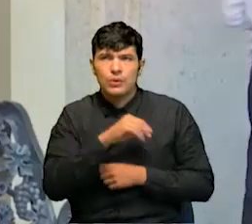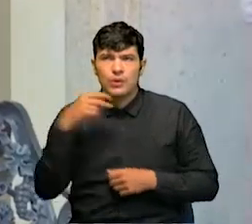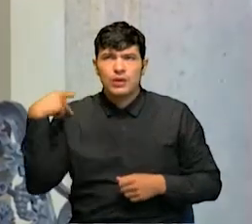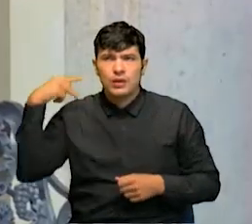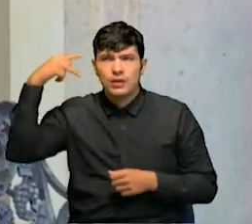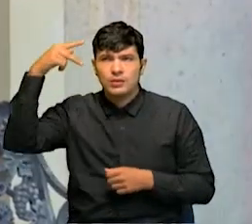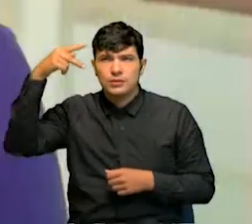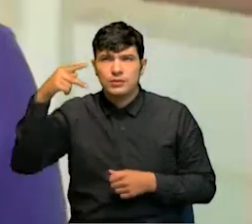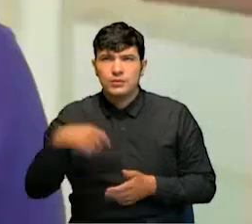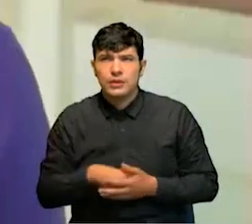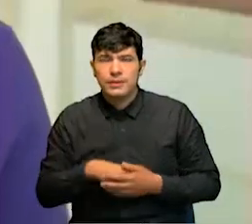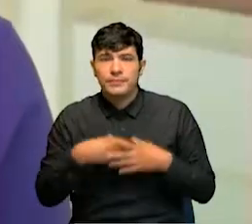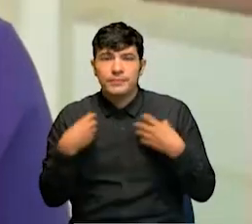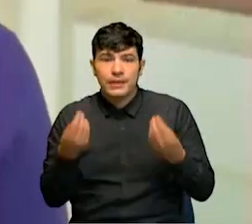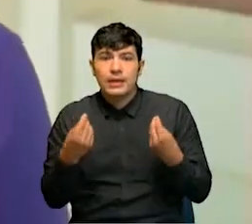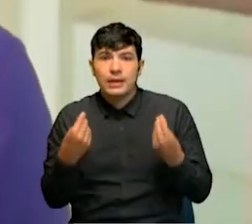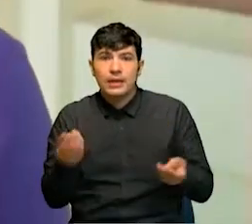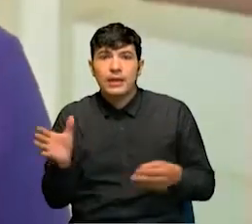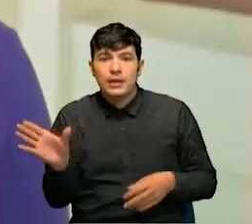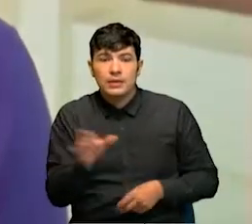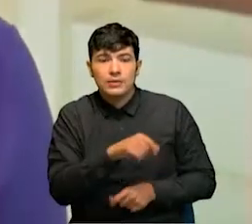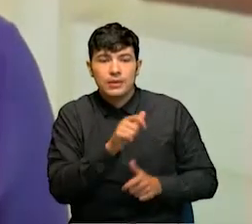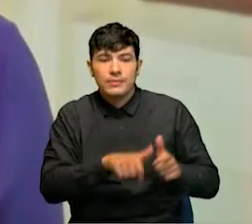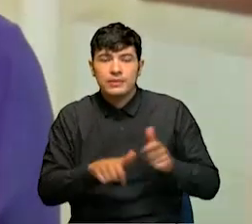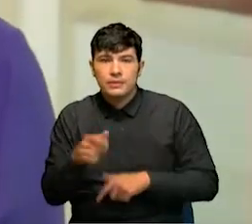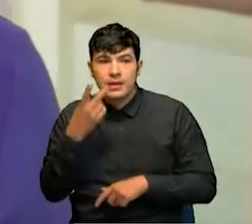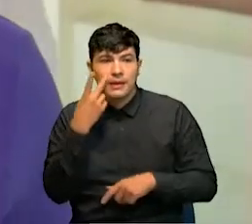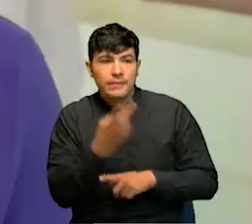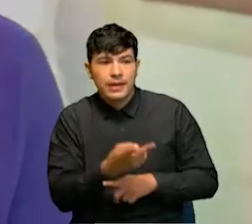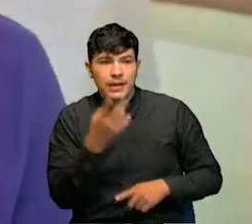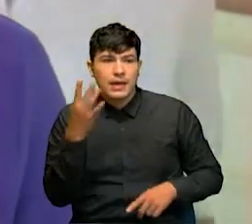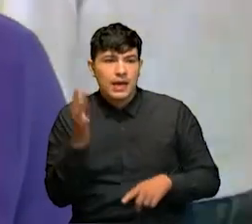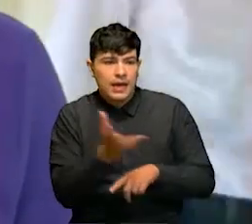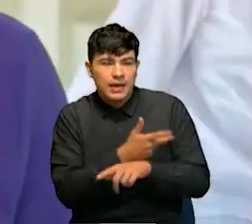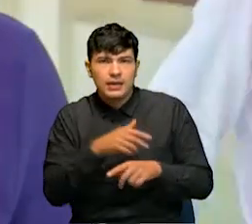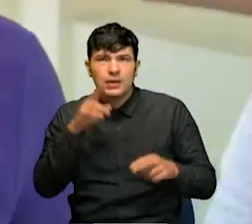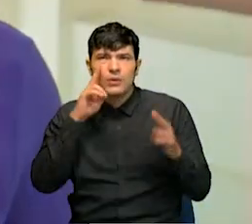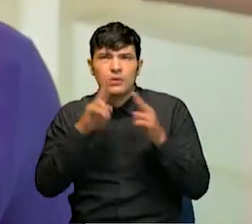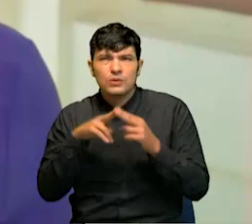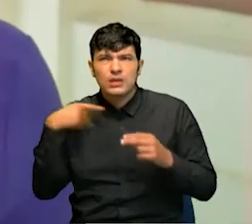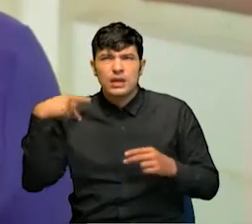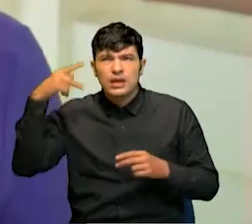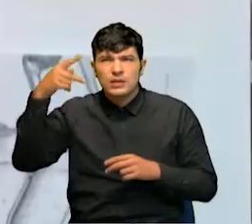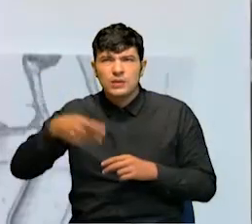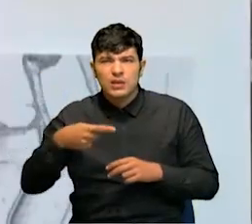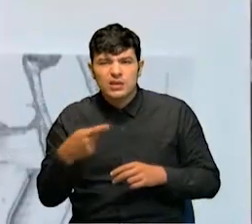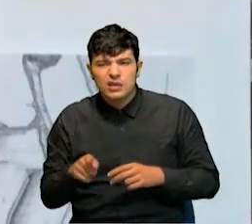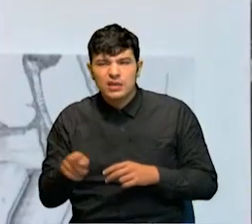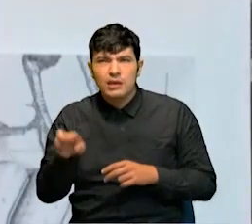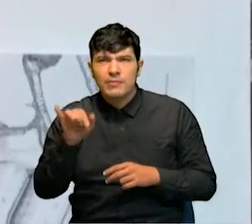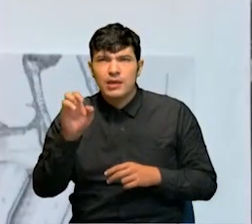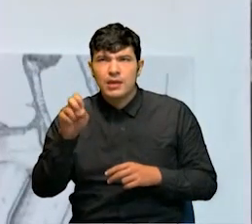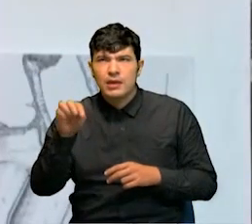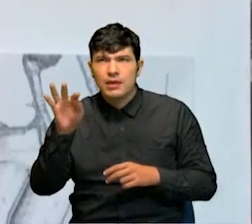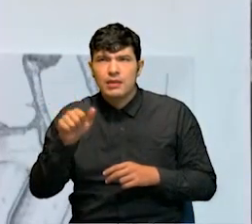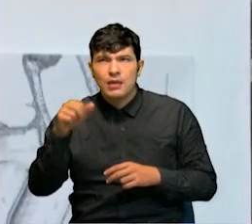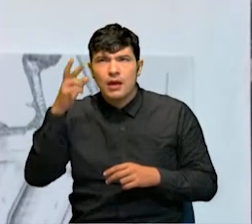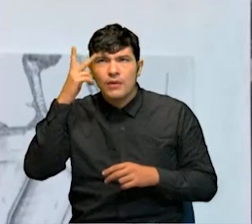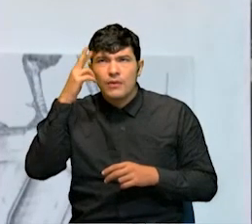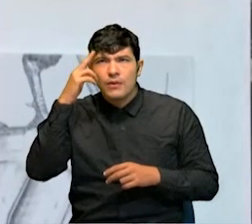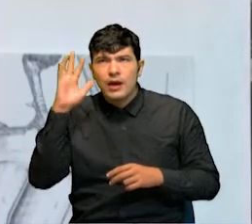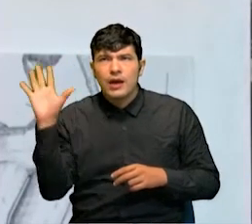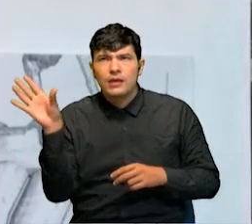emancipadora. Para que todos los santanderianos vean el arte y conozcan la historia de lo que es Pienta. Queremos que todos se lleven, obviamente, esta